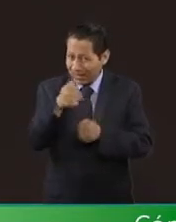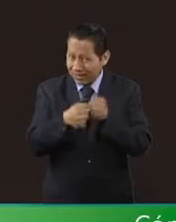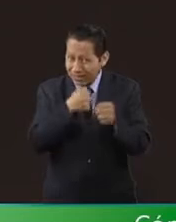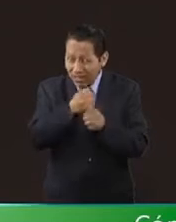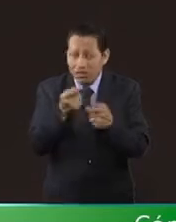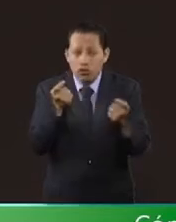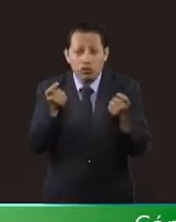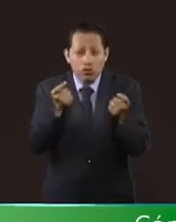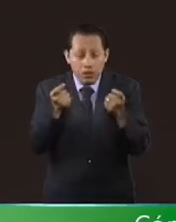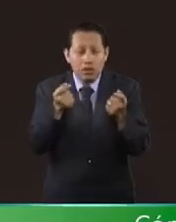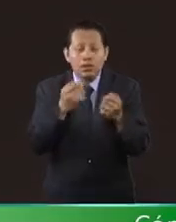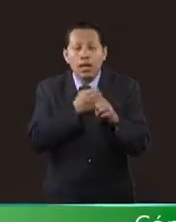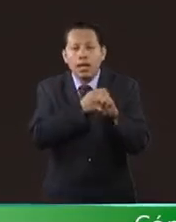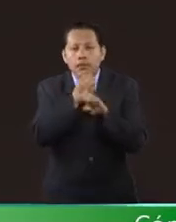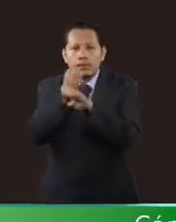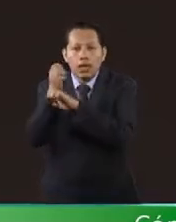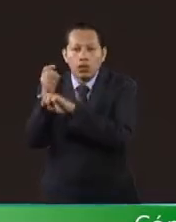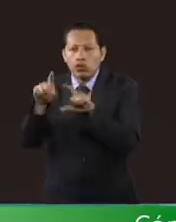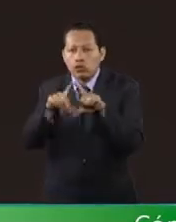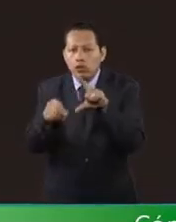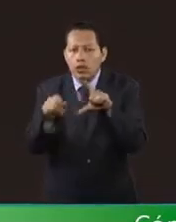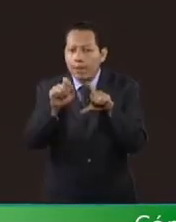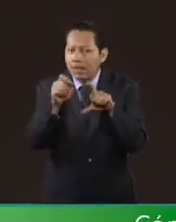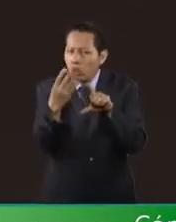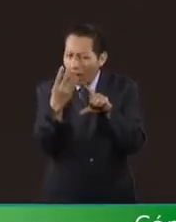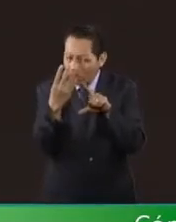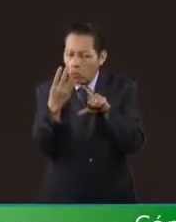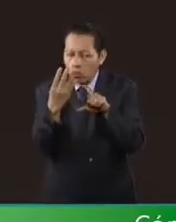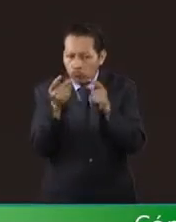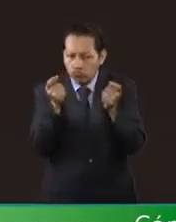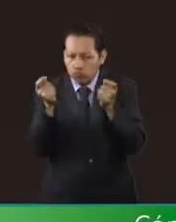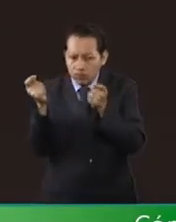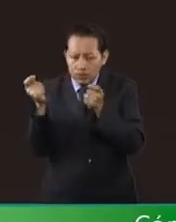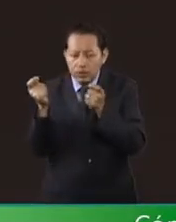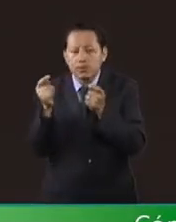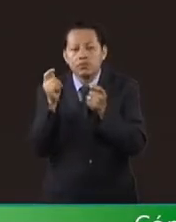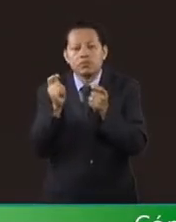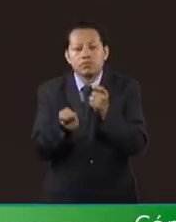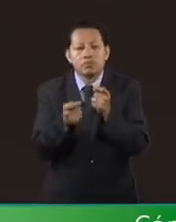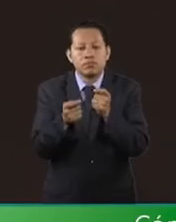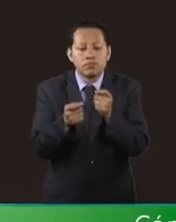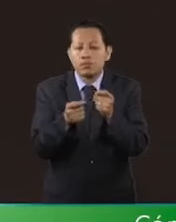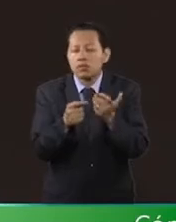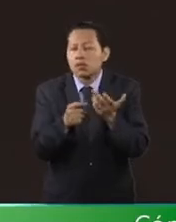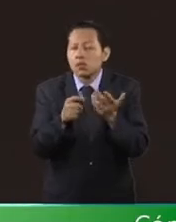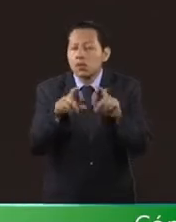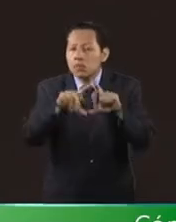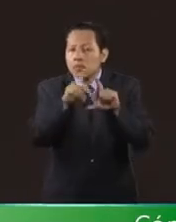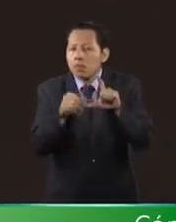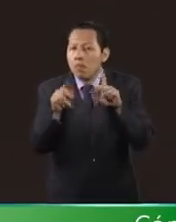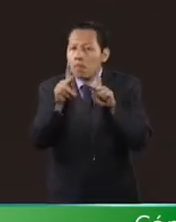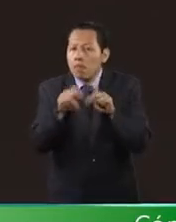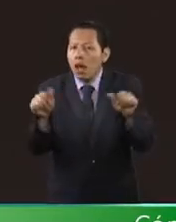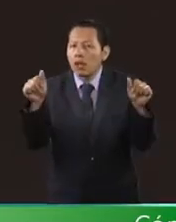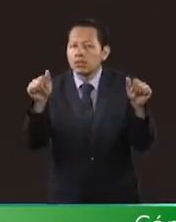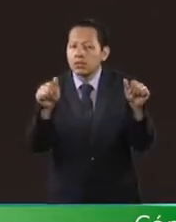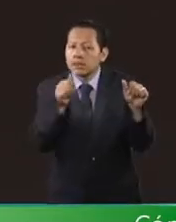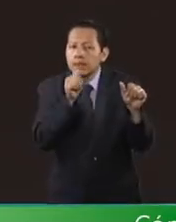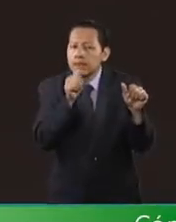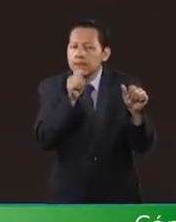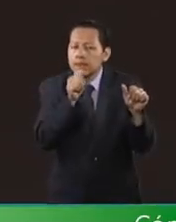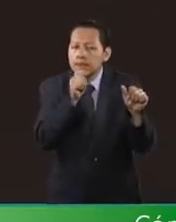gobierna 24 estados de la República Mexicana y no ha logrado un México en paz y sin